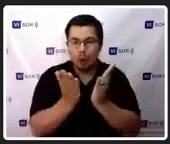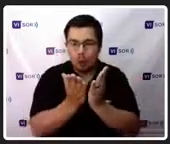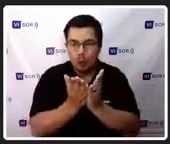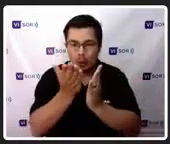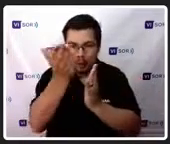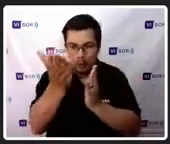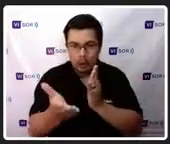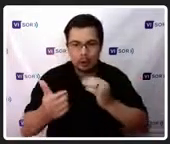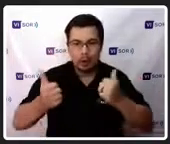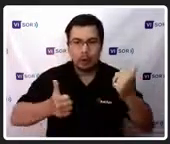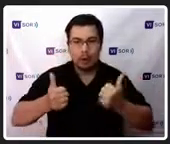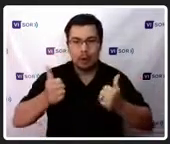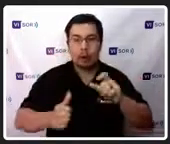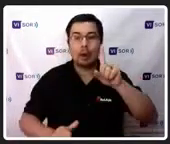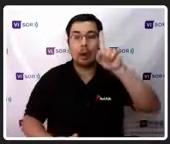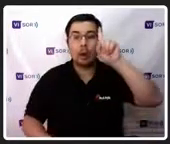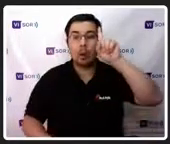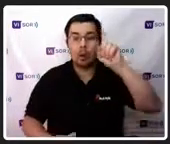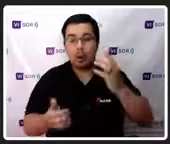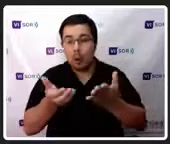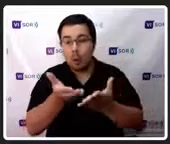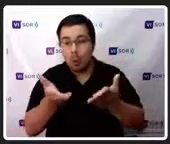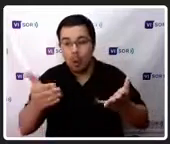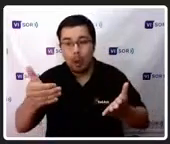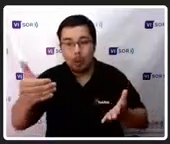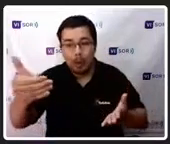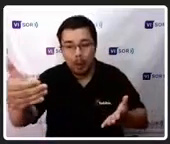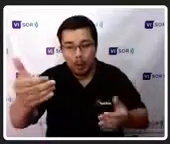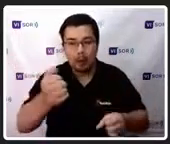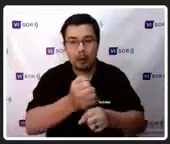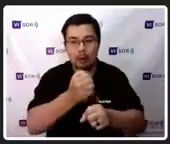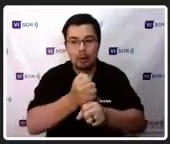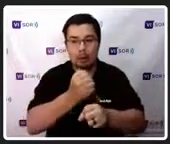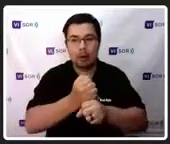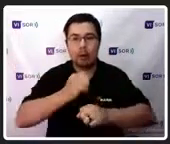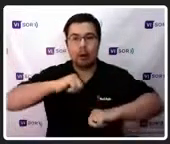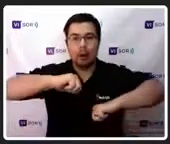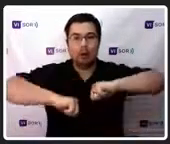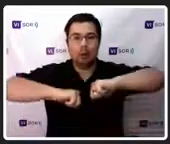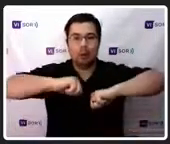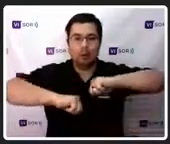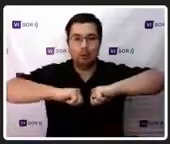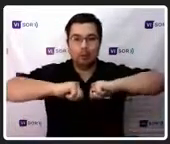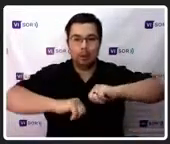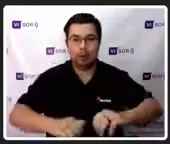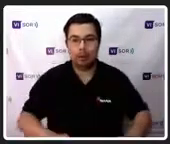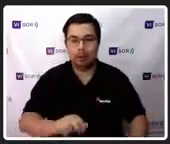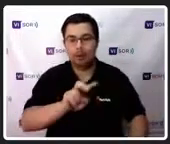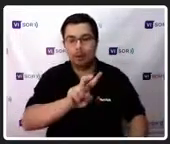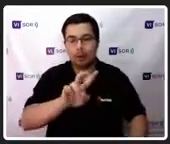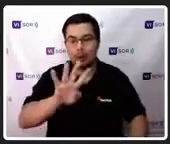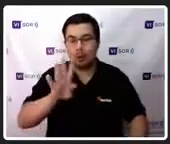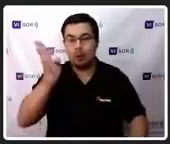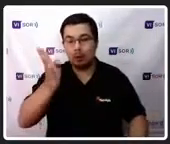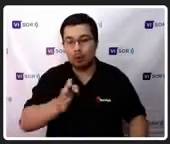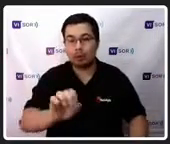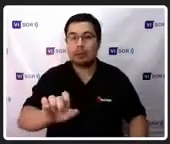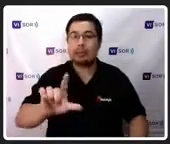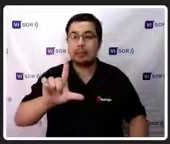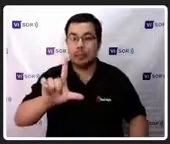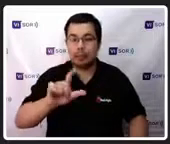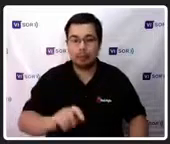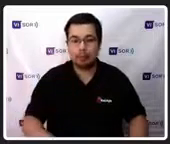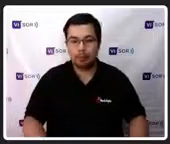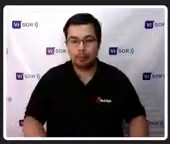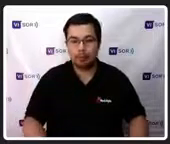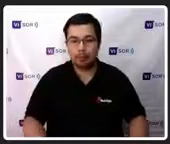que ustedes van a trabajar en una industria que es 24/7. Van a trabajar mientras, ¿no es